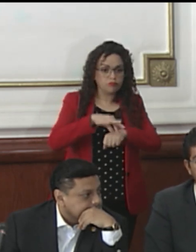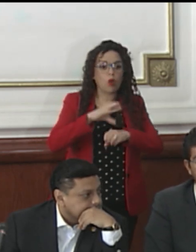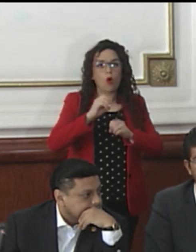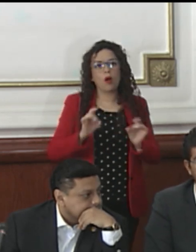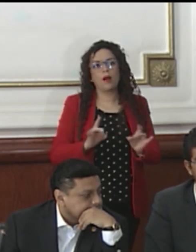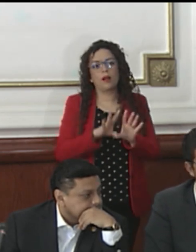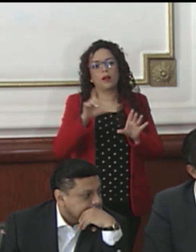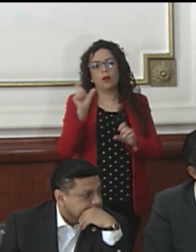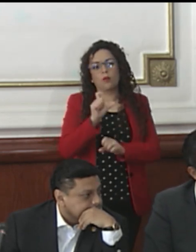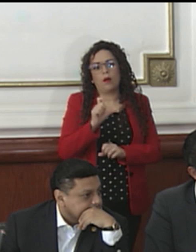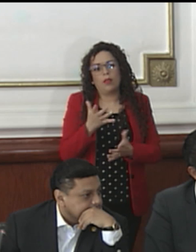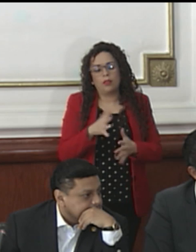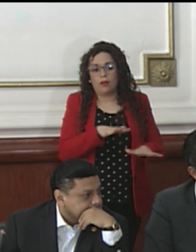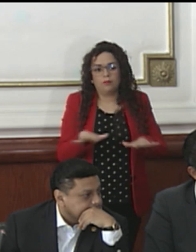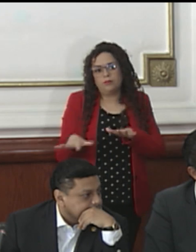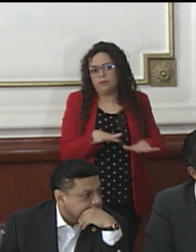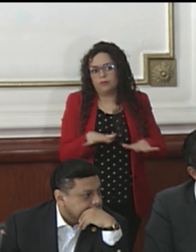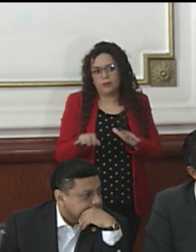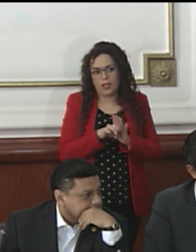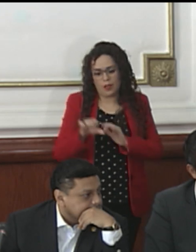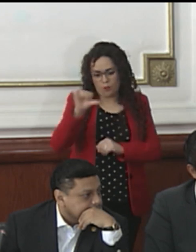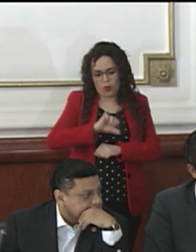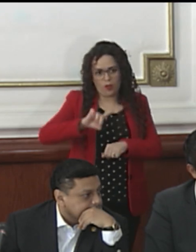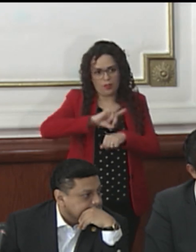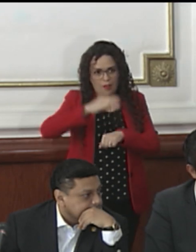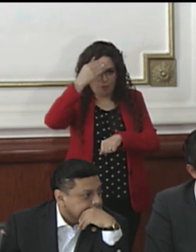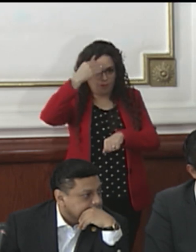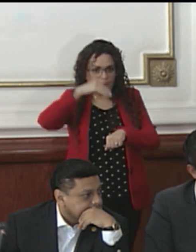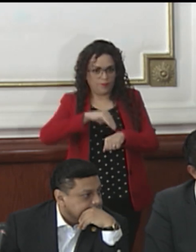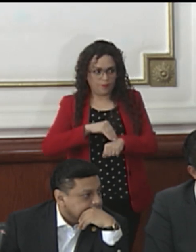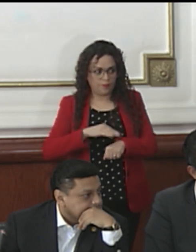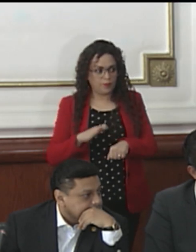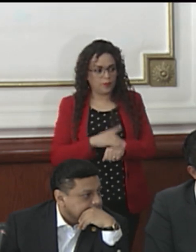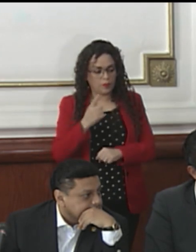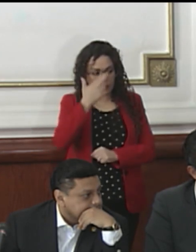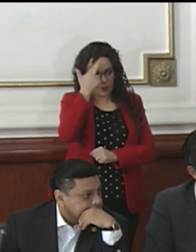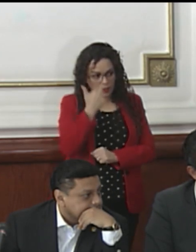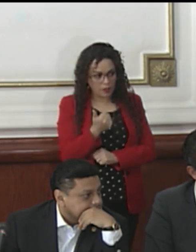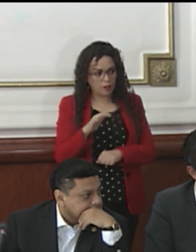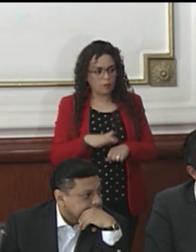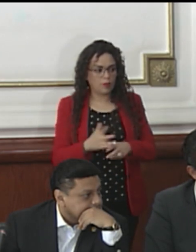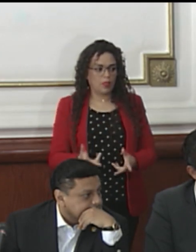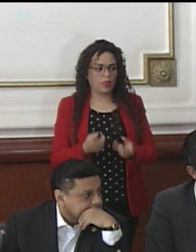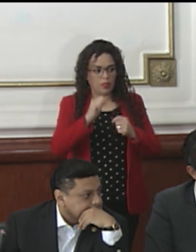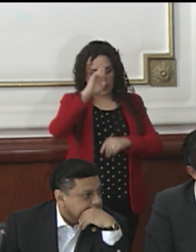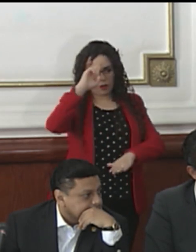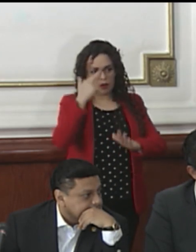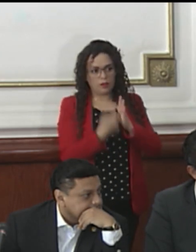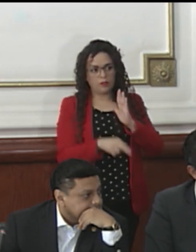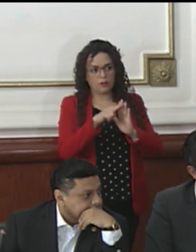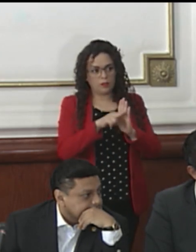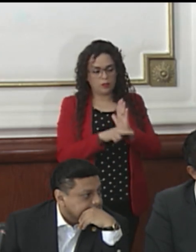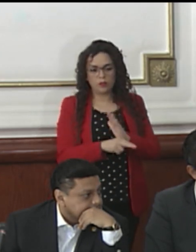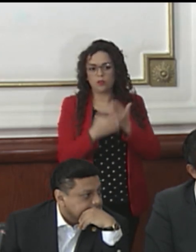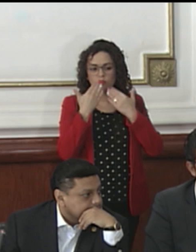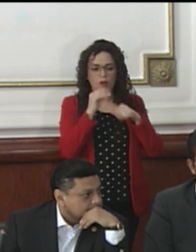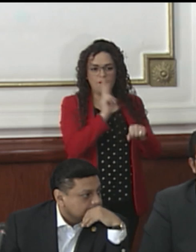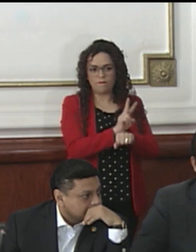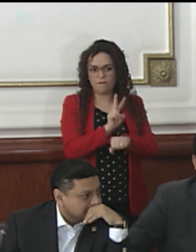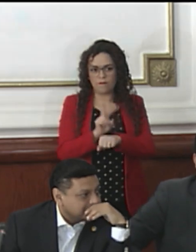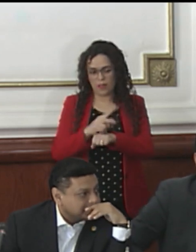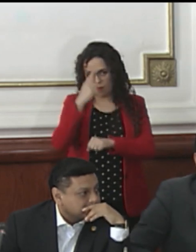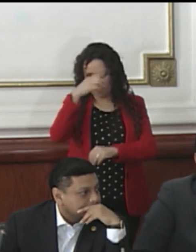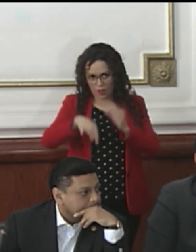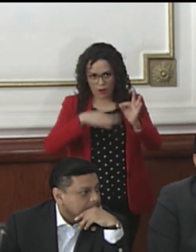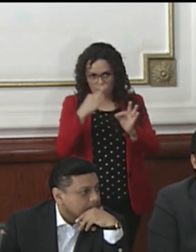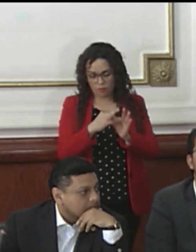como los que estamos conmemorando el día de hoy, se deben al relajamiento en la norma y a la falta de supervisión de su cumplimiento. Yo creo que esa